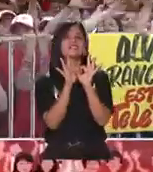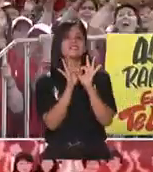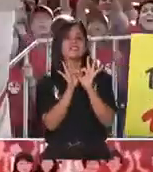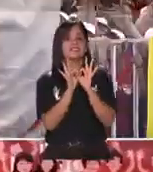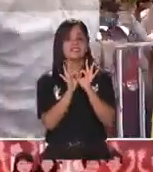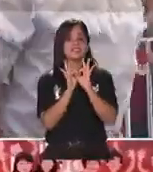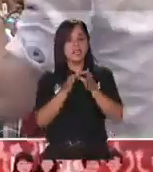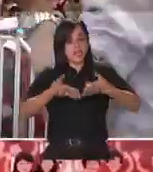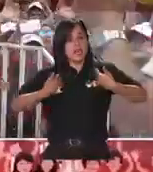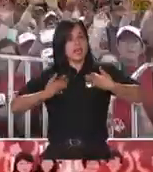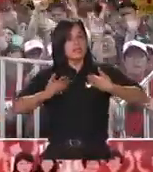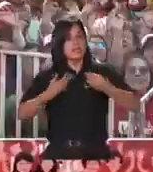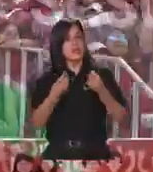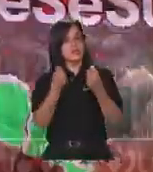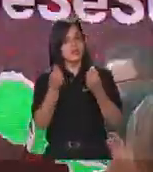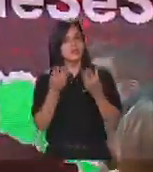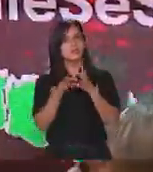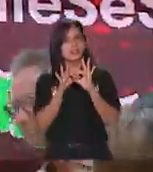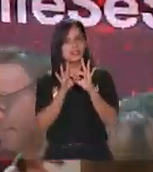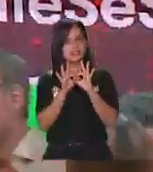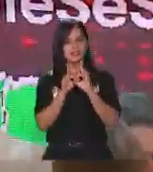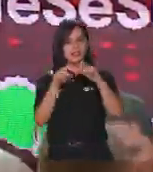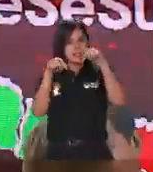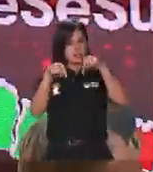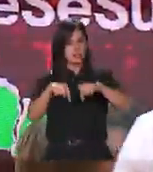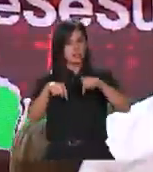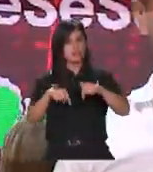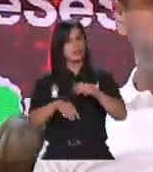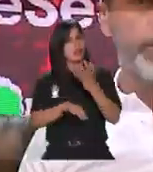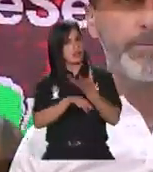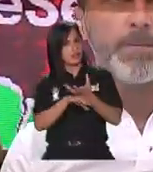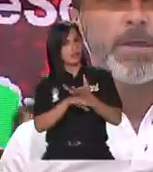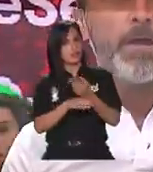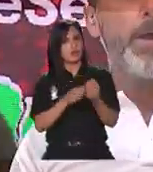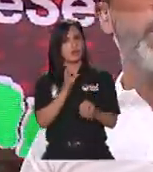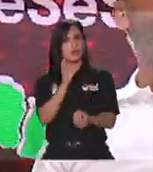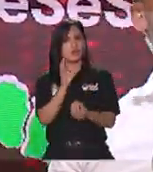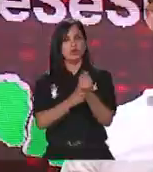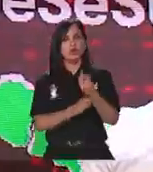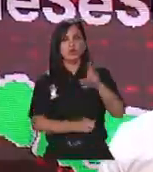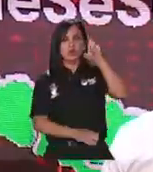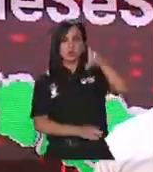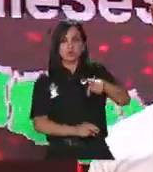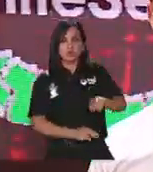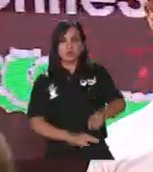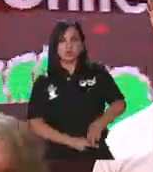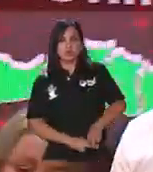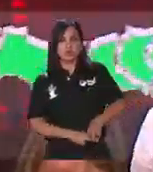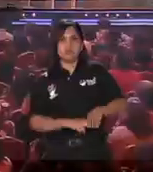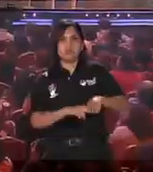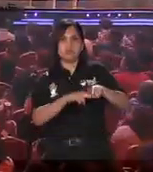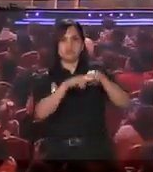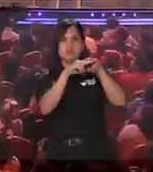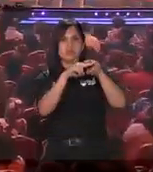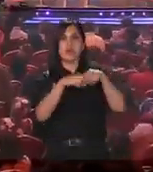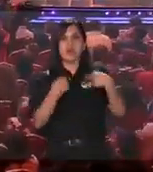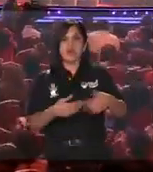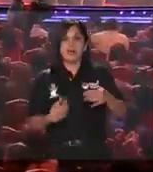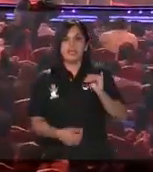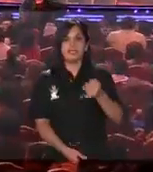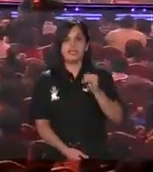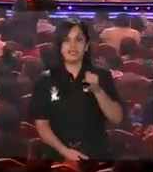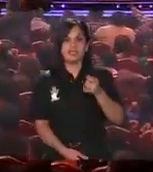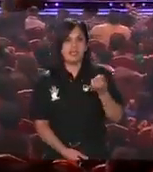gracias. Buen ánimo allá, gracias. Aquí tenemos nuevo cómputo. Ya vamos, vamos, ahora sí, vamos. Vamos,